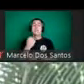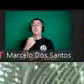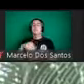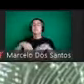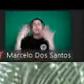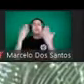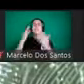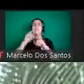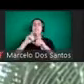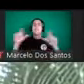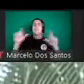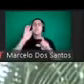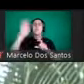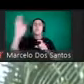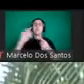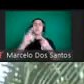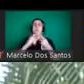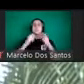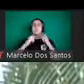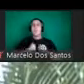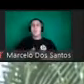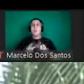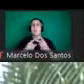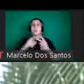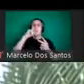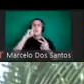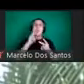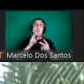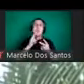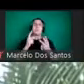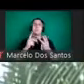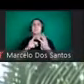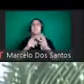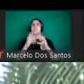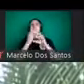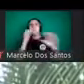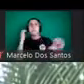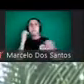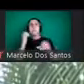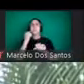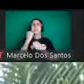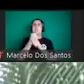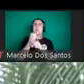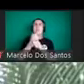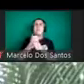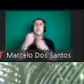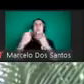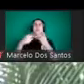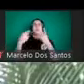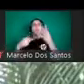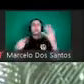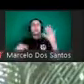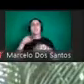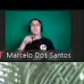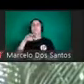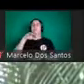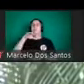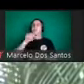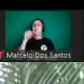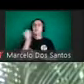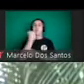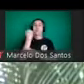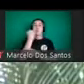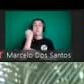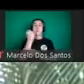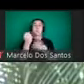que realmente se vuelven esenciales para que se pueda desarrollar el talento y la